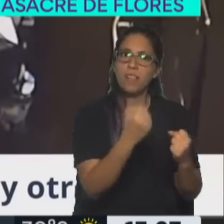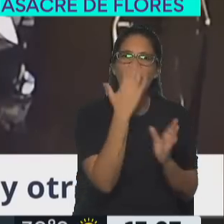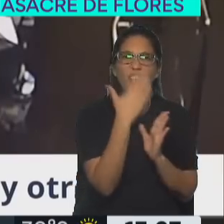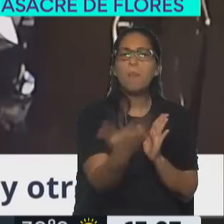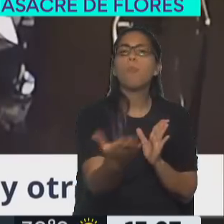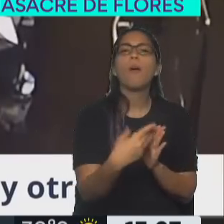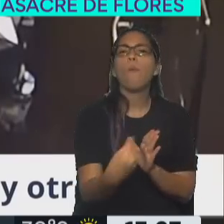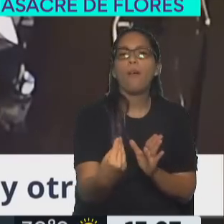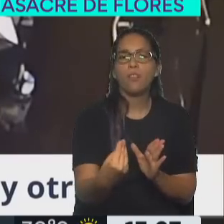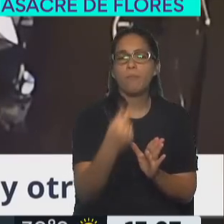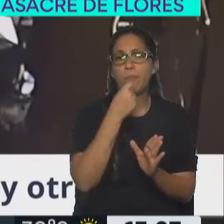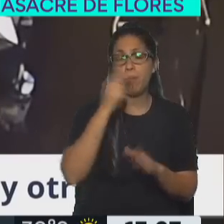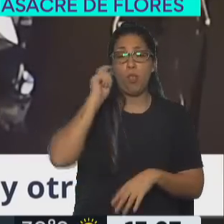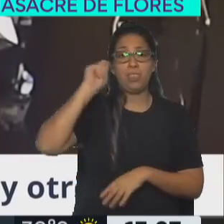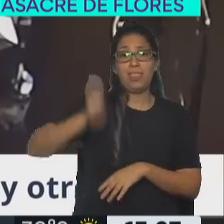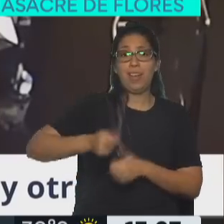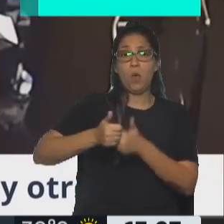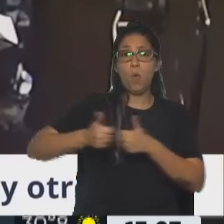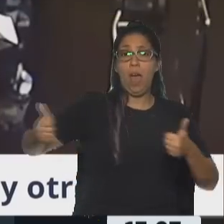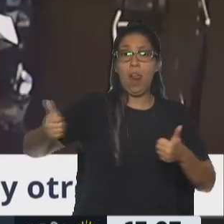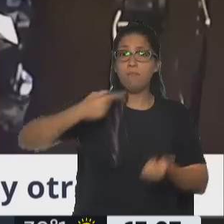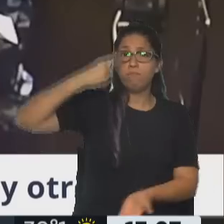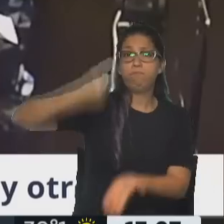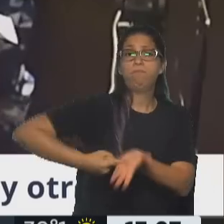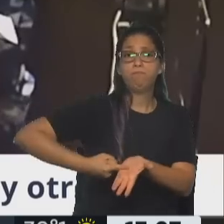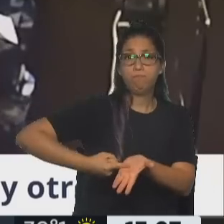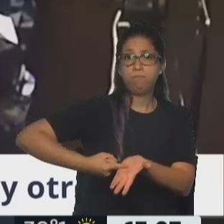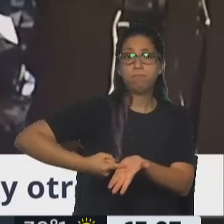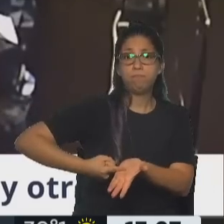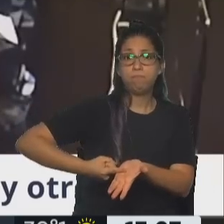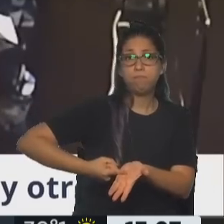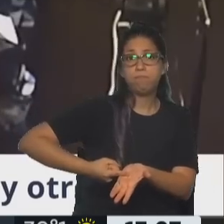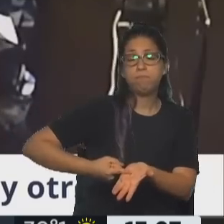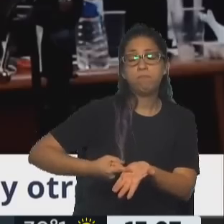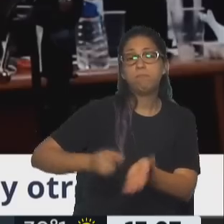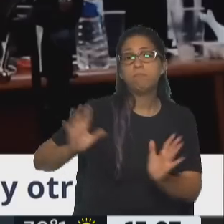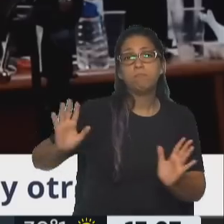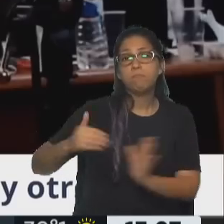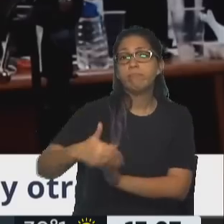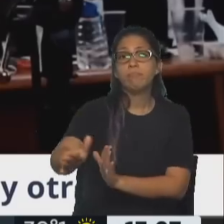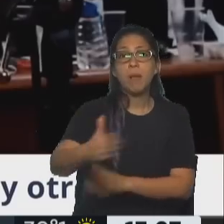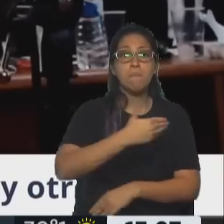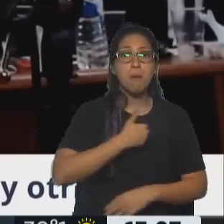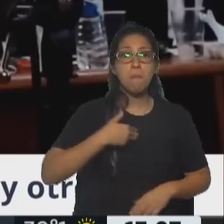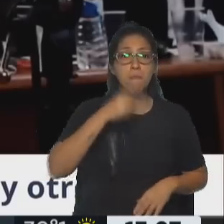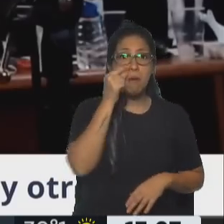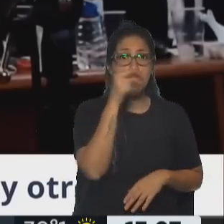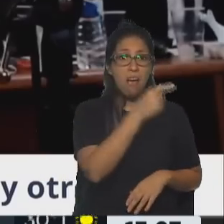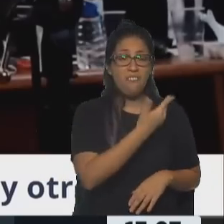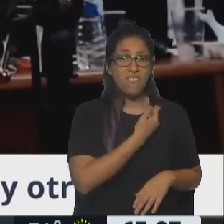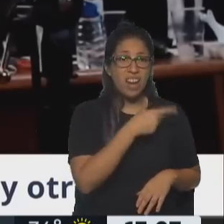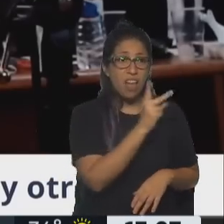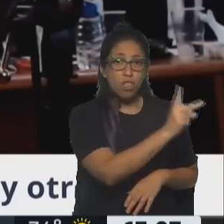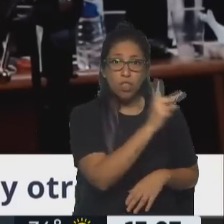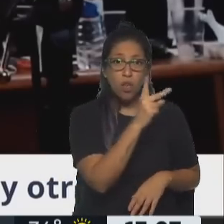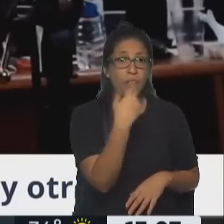es cuando el tribunal dé la cantidad de años que ellos decidan, ¿no? El padre y la madre de Fernando lo que tienen